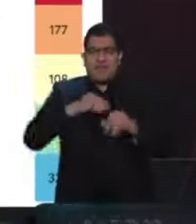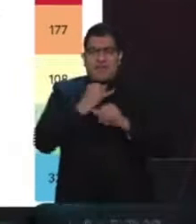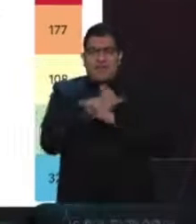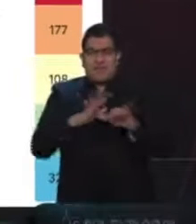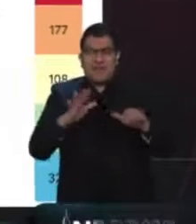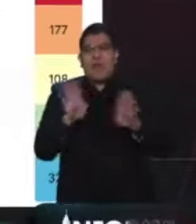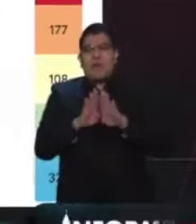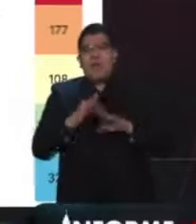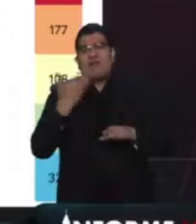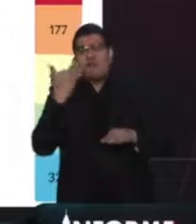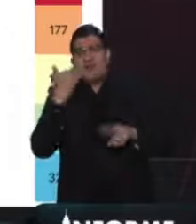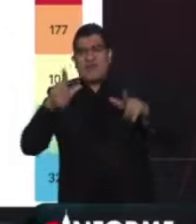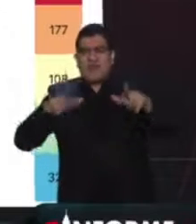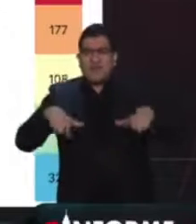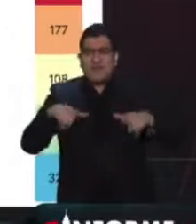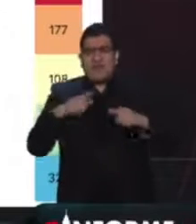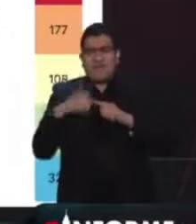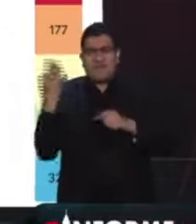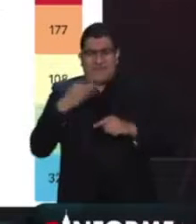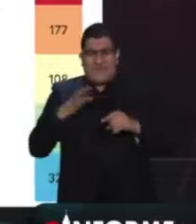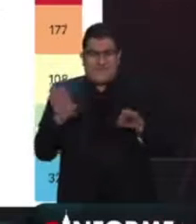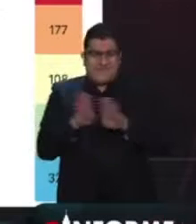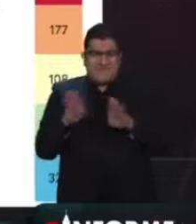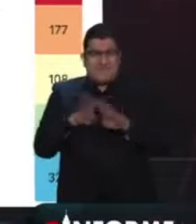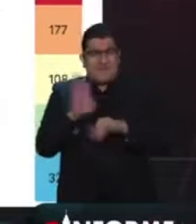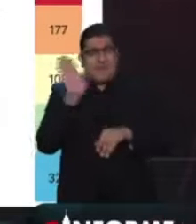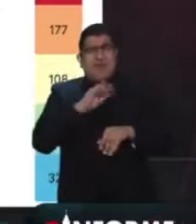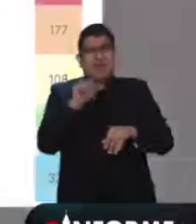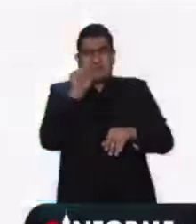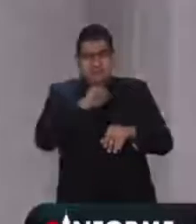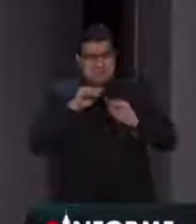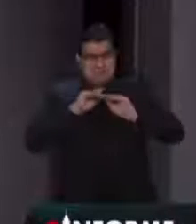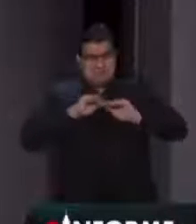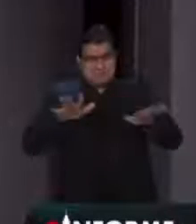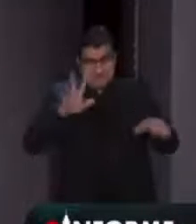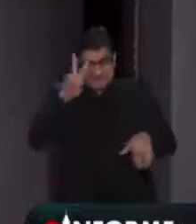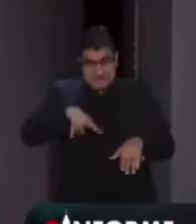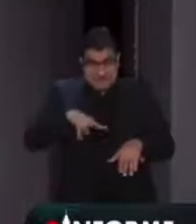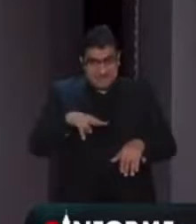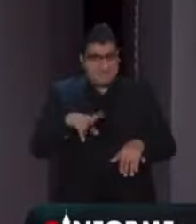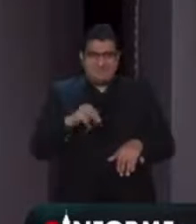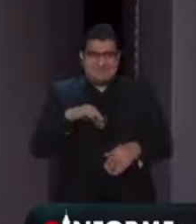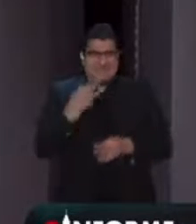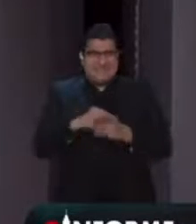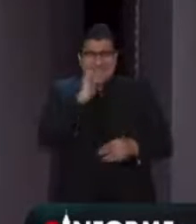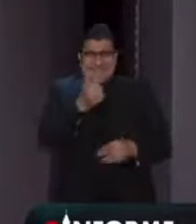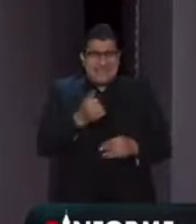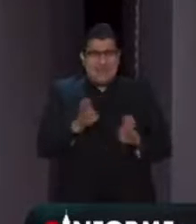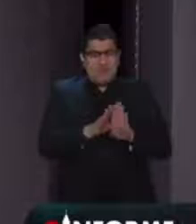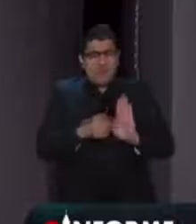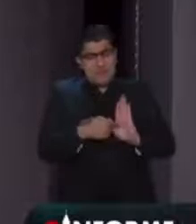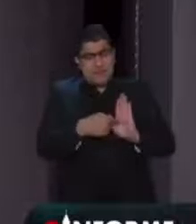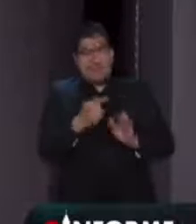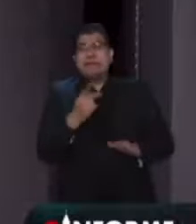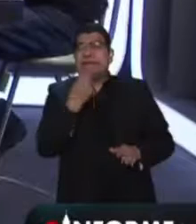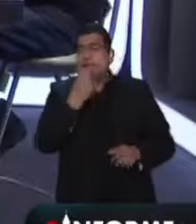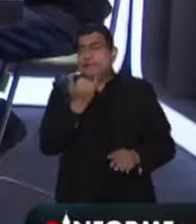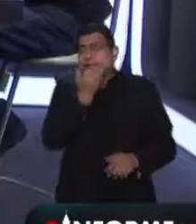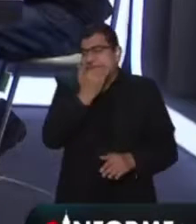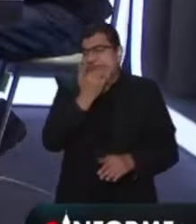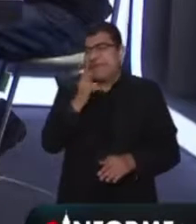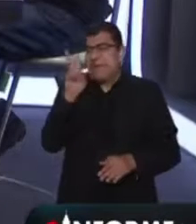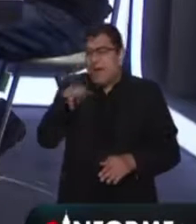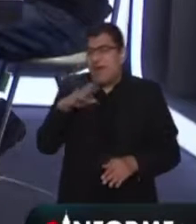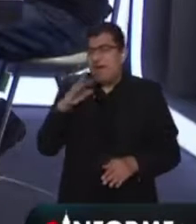falsas, y que termina generando un gran rumor y que no se cumple además, y no tienen digamos, como la decencia de disculparse estos